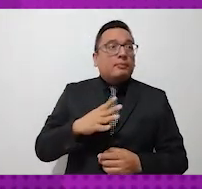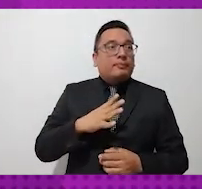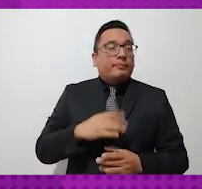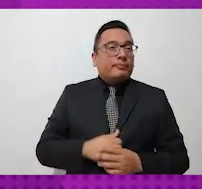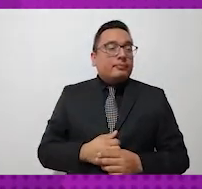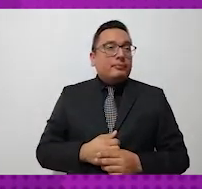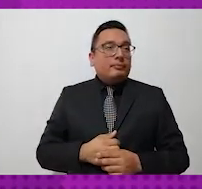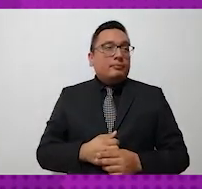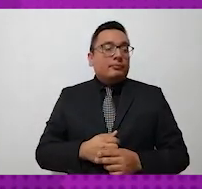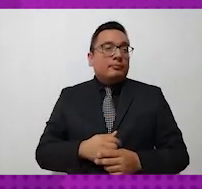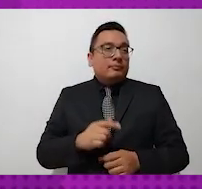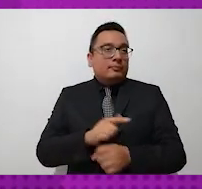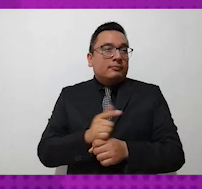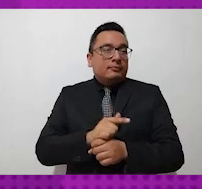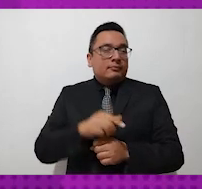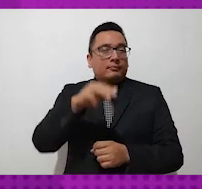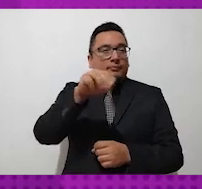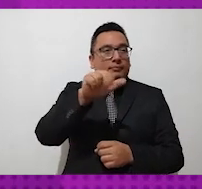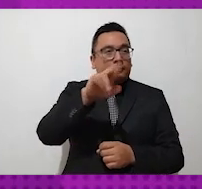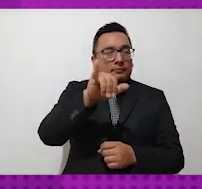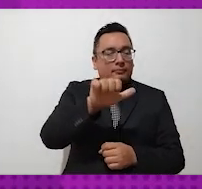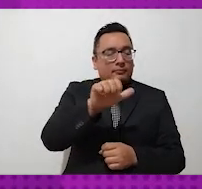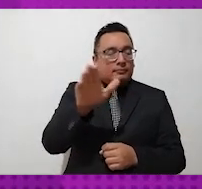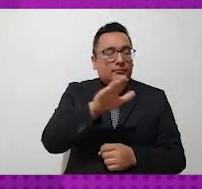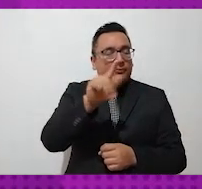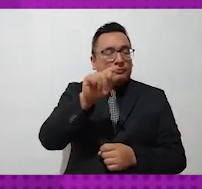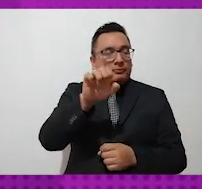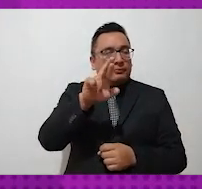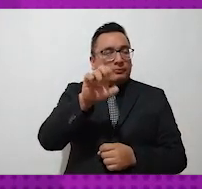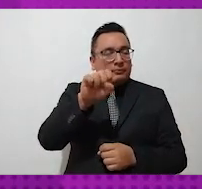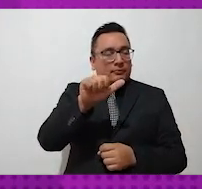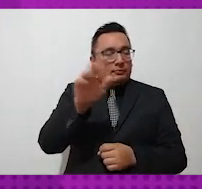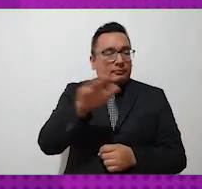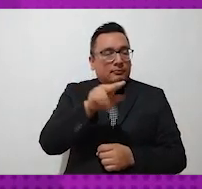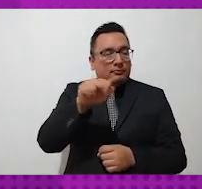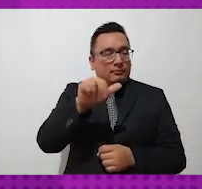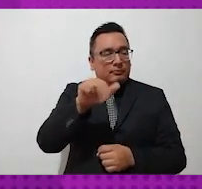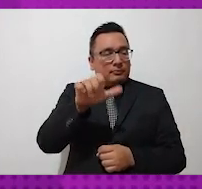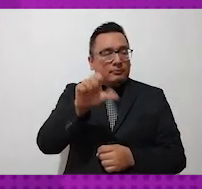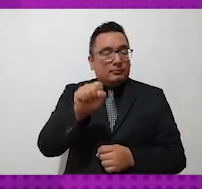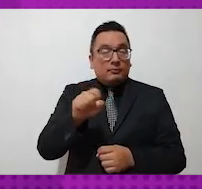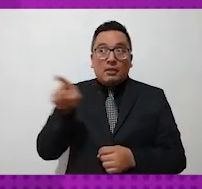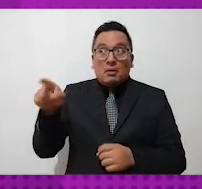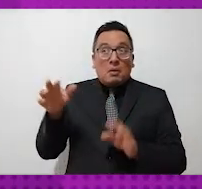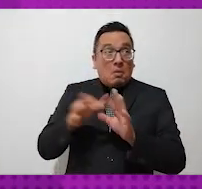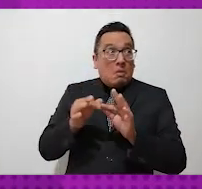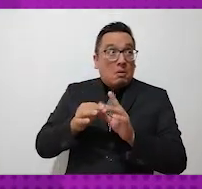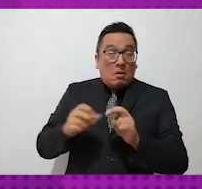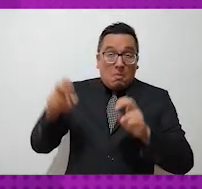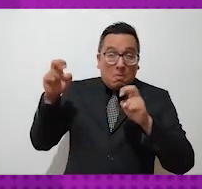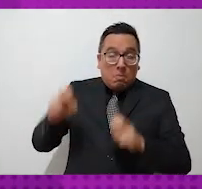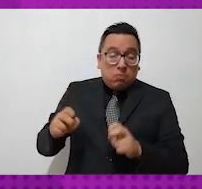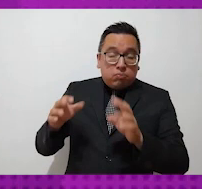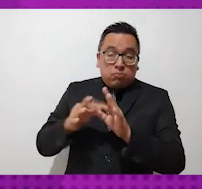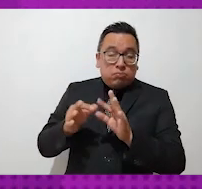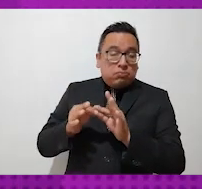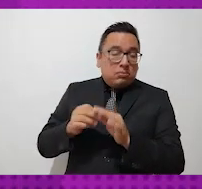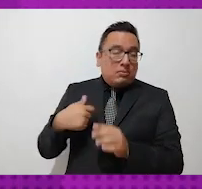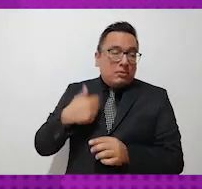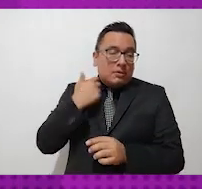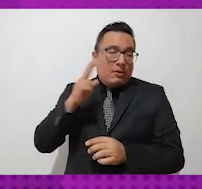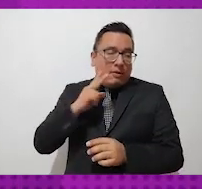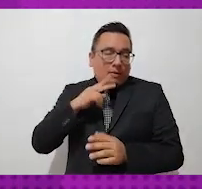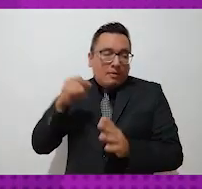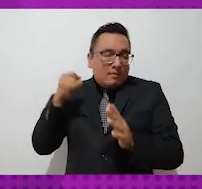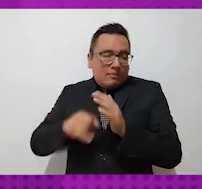precisamente, la licenciada María Teresa Nares Cisneros, quien nos está platicando y con la que quisiera platicar, ahondar un poquito